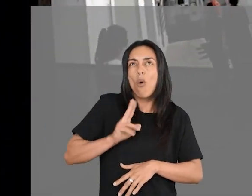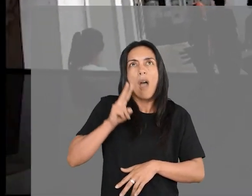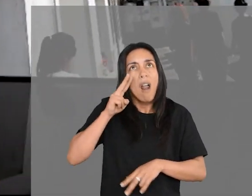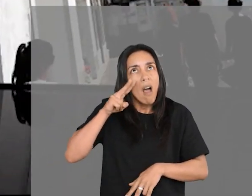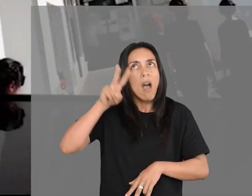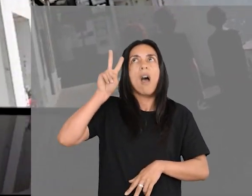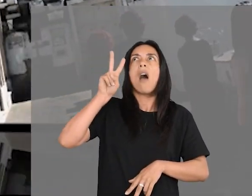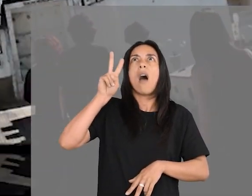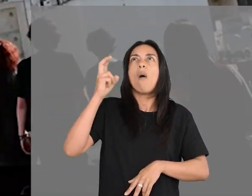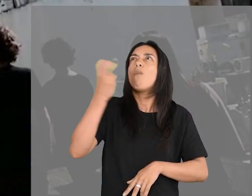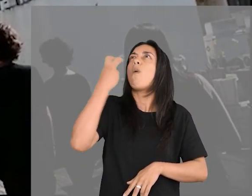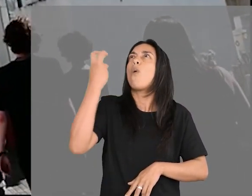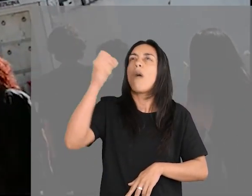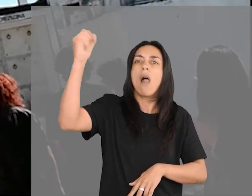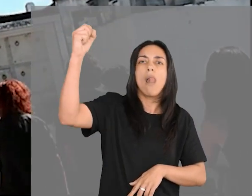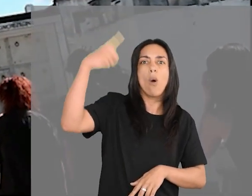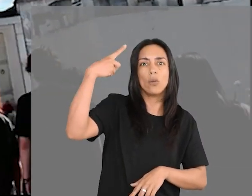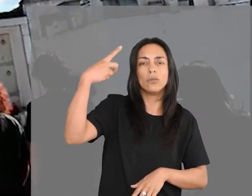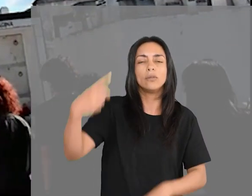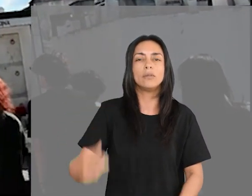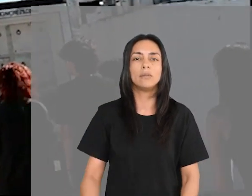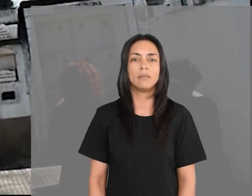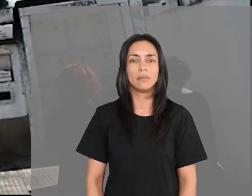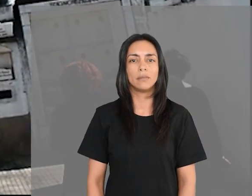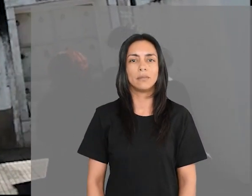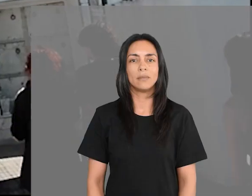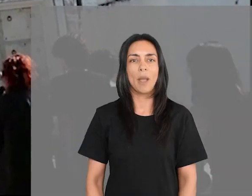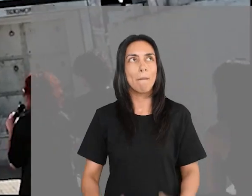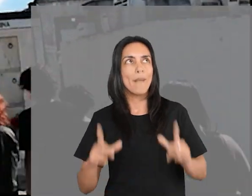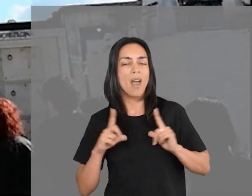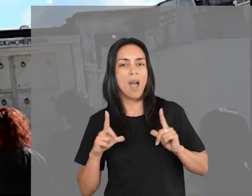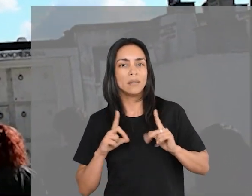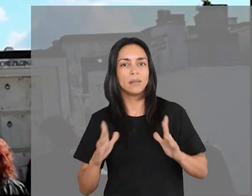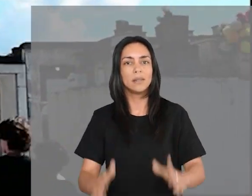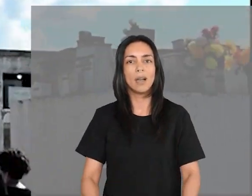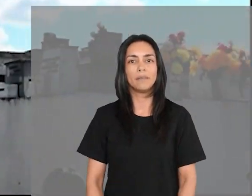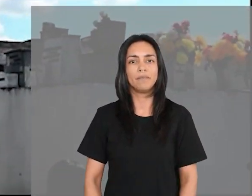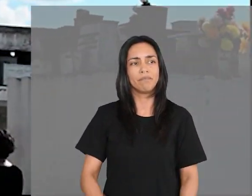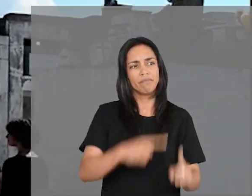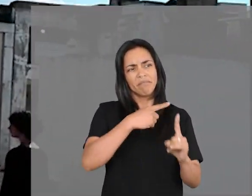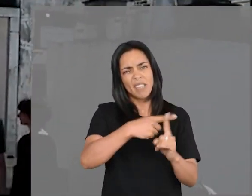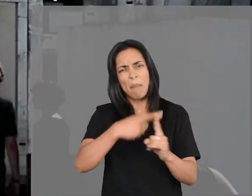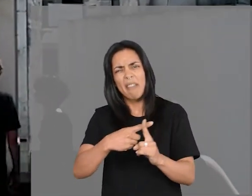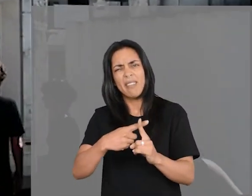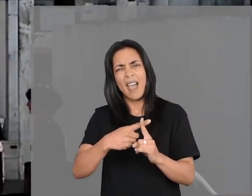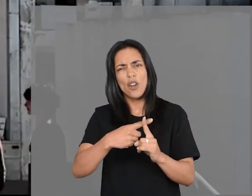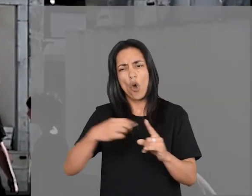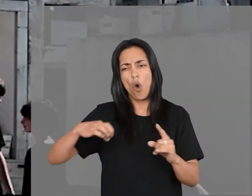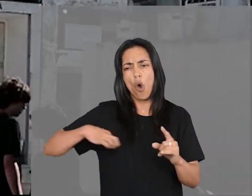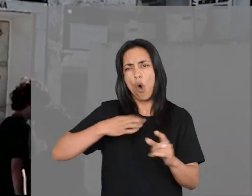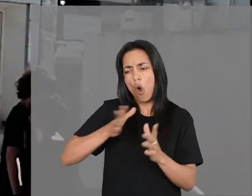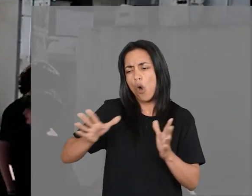Esperamos. Bueno, en el cementerio se ven cosas de clases sociales, ese tema. Se puede ver que la gente de clases más bajas